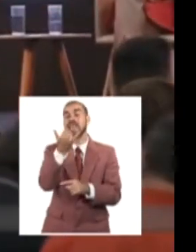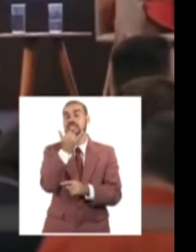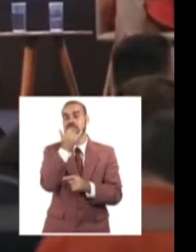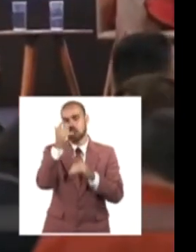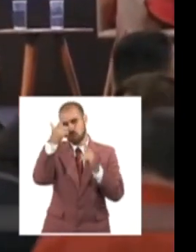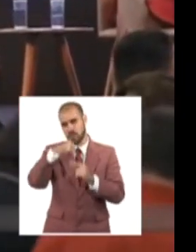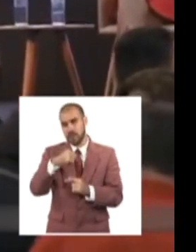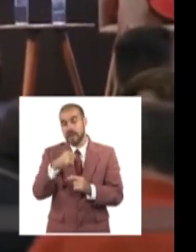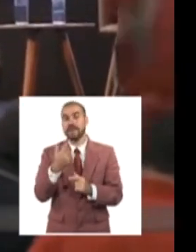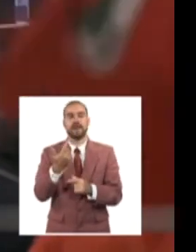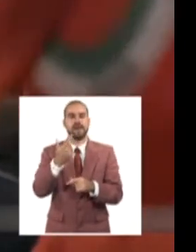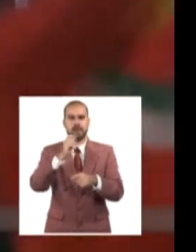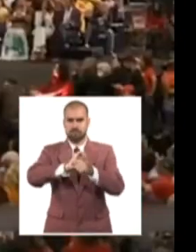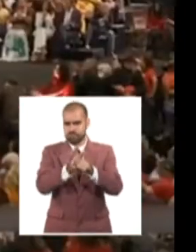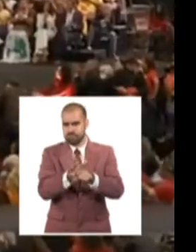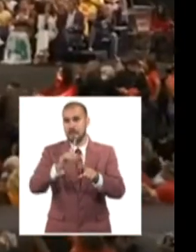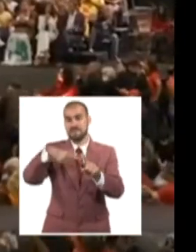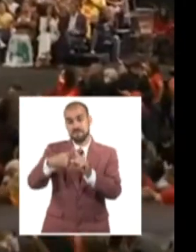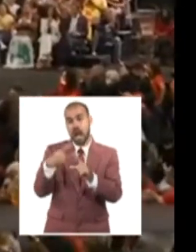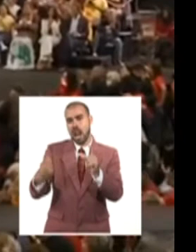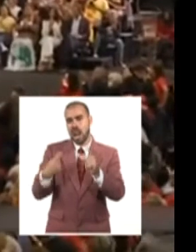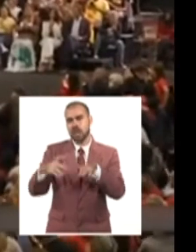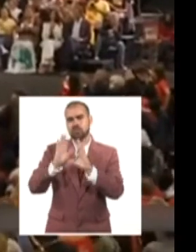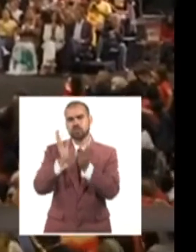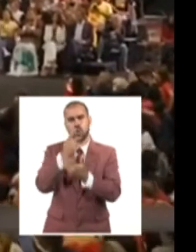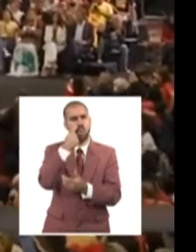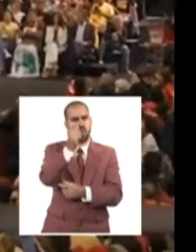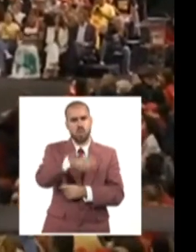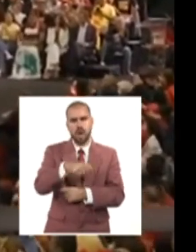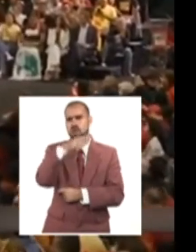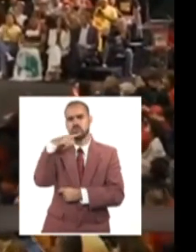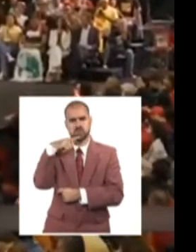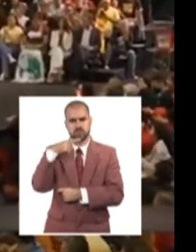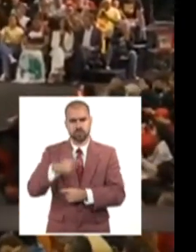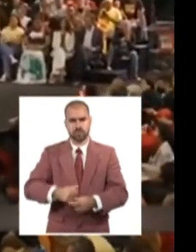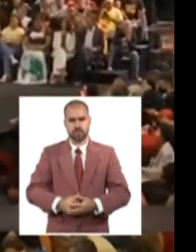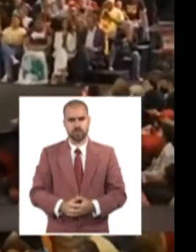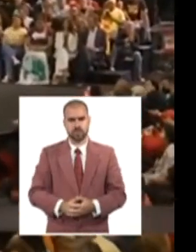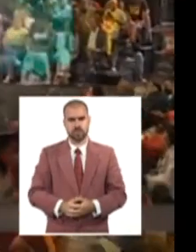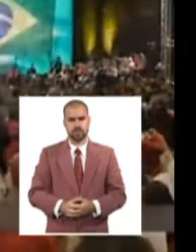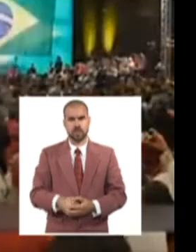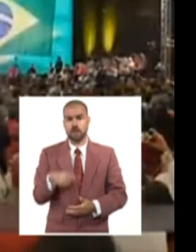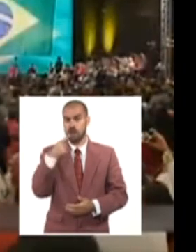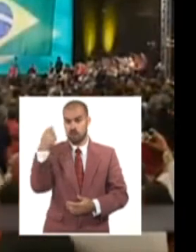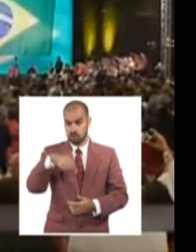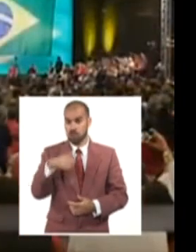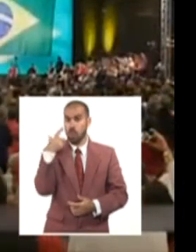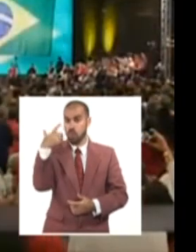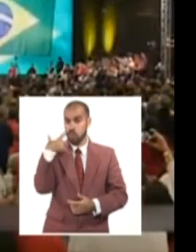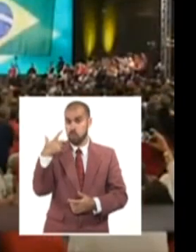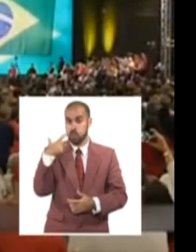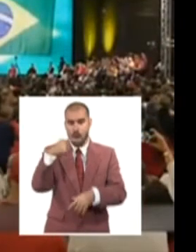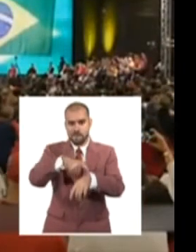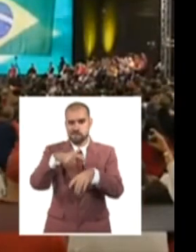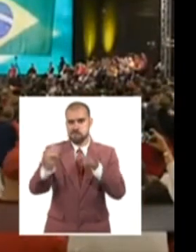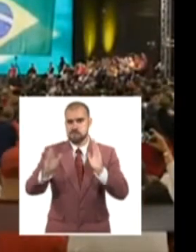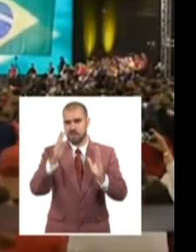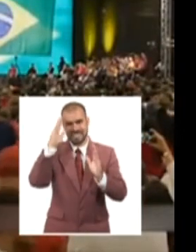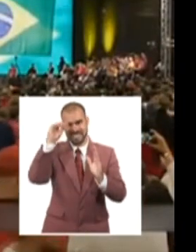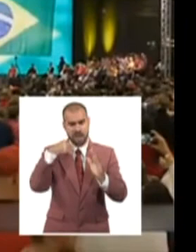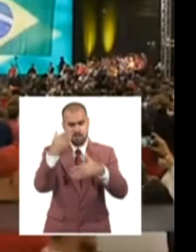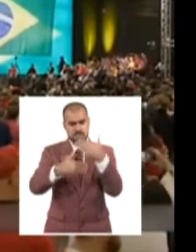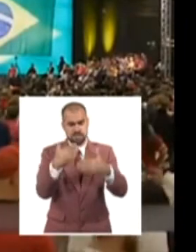conflicto entre rusia y ucrania tu clave momento el grave momento que el país